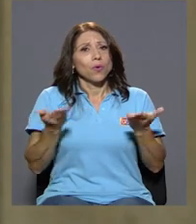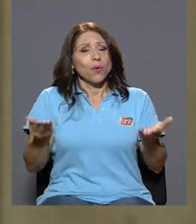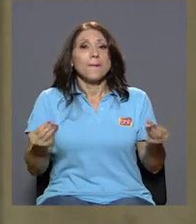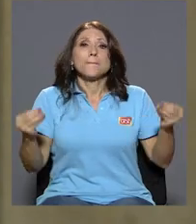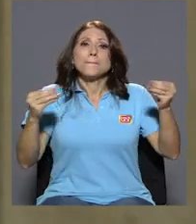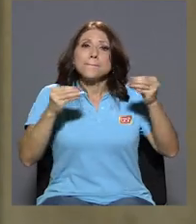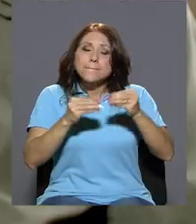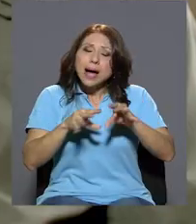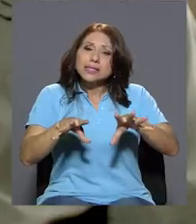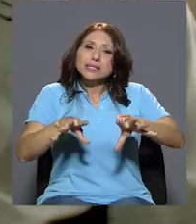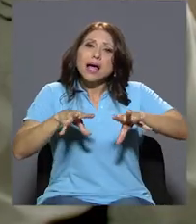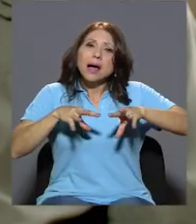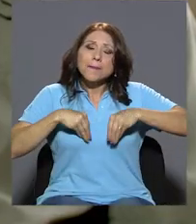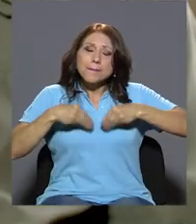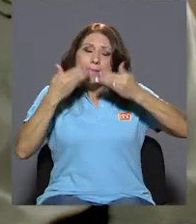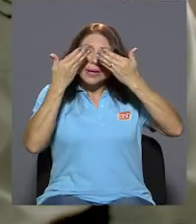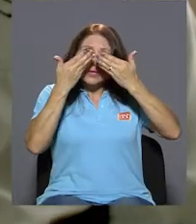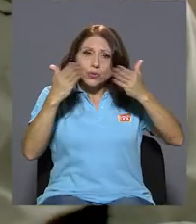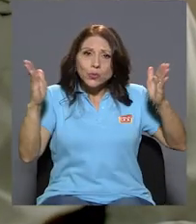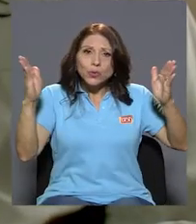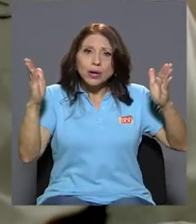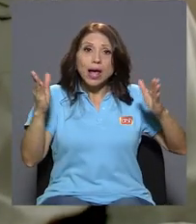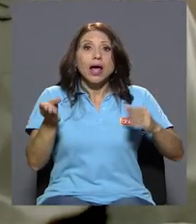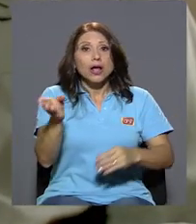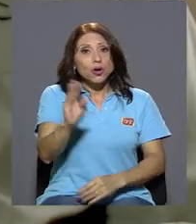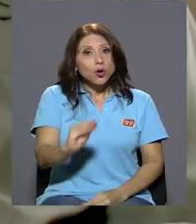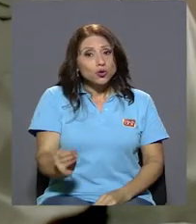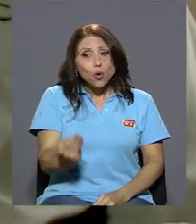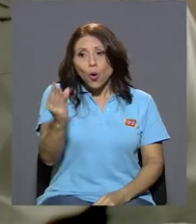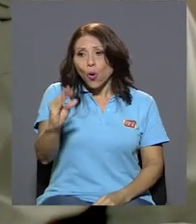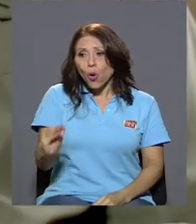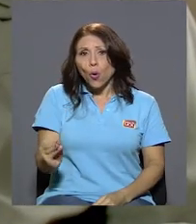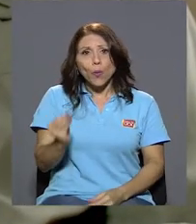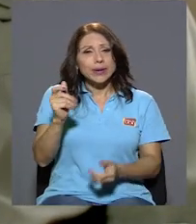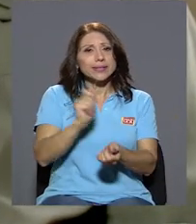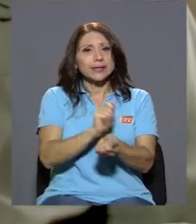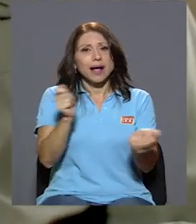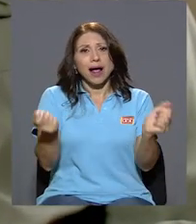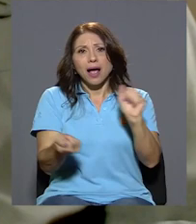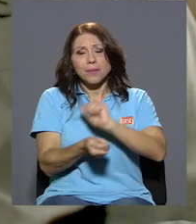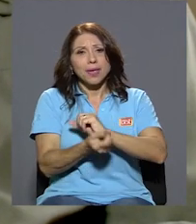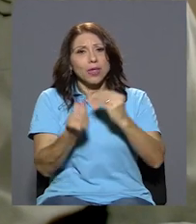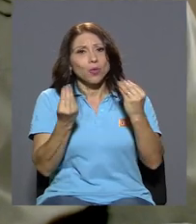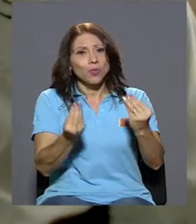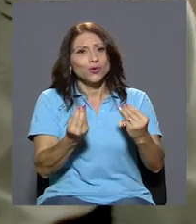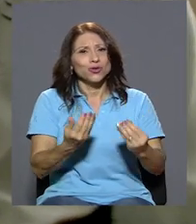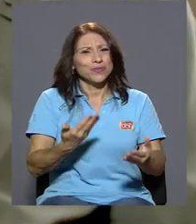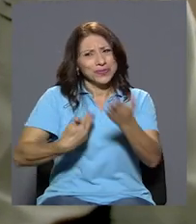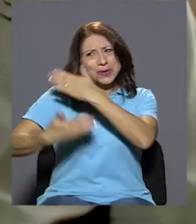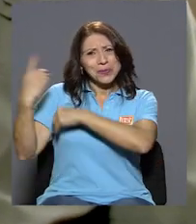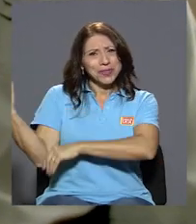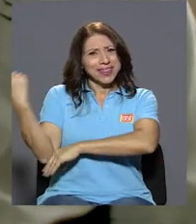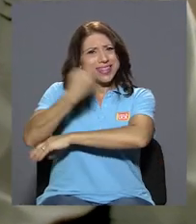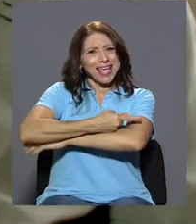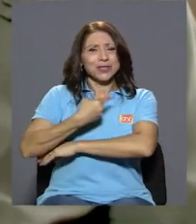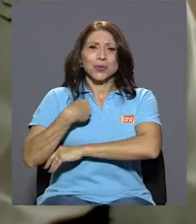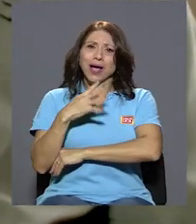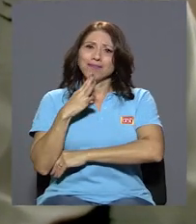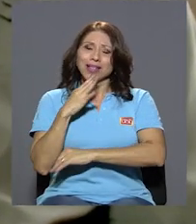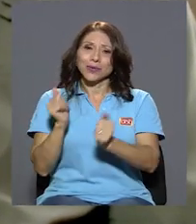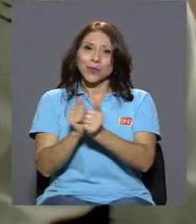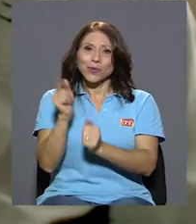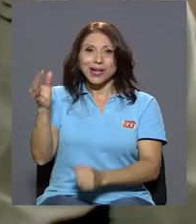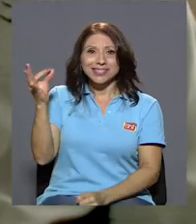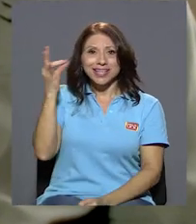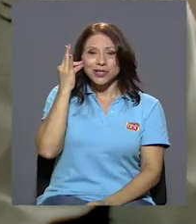bastante más apertura los jóvenes han cambiado mucho el otro día estaba conversando